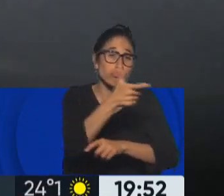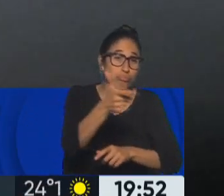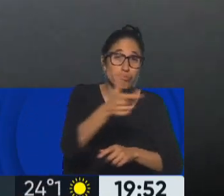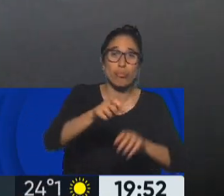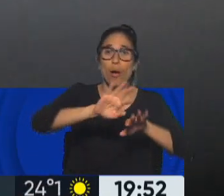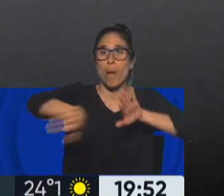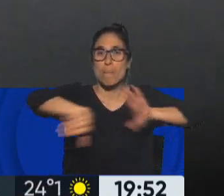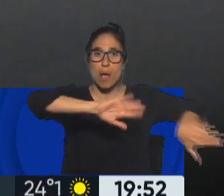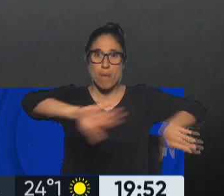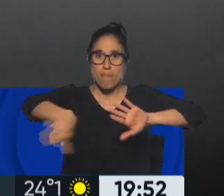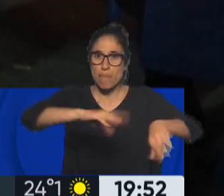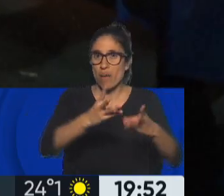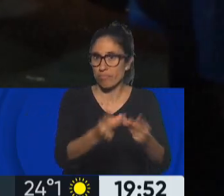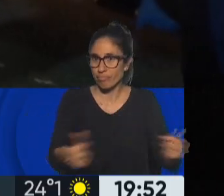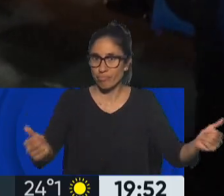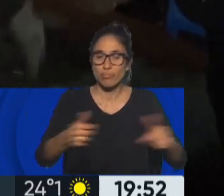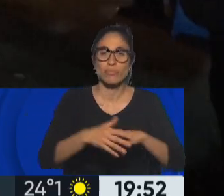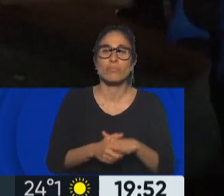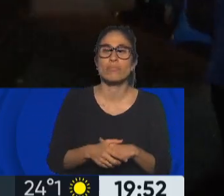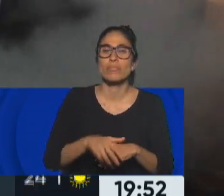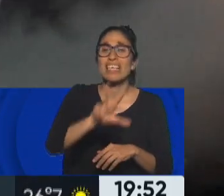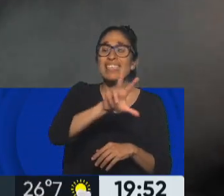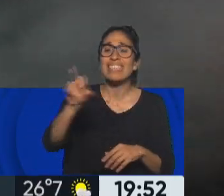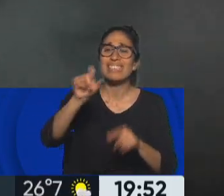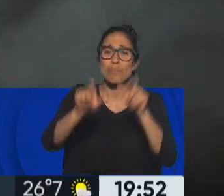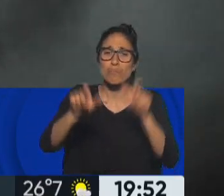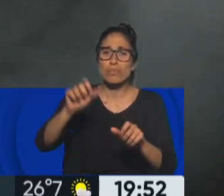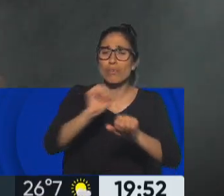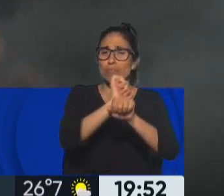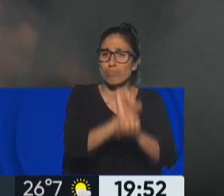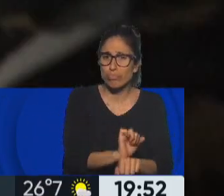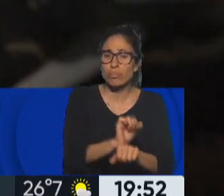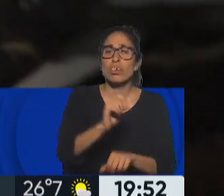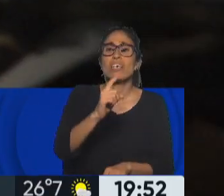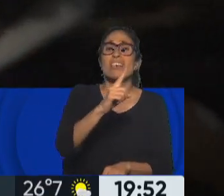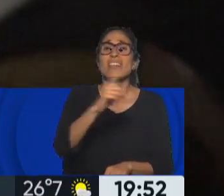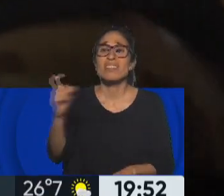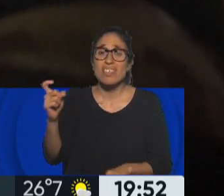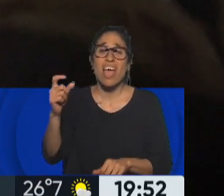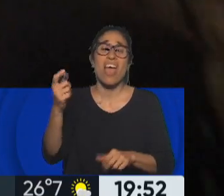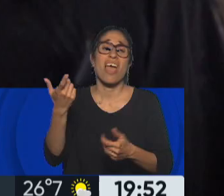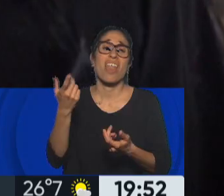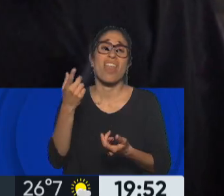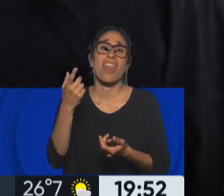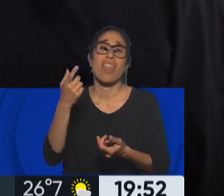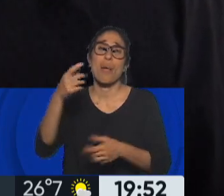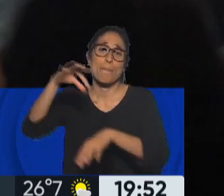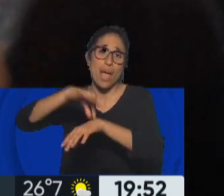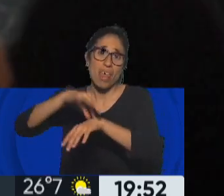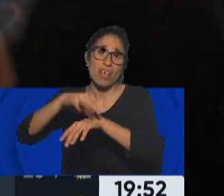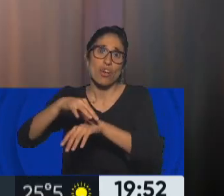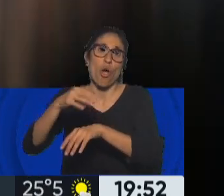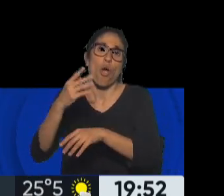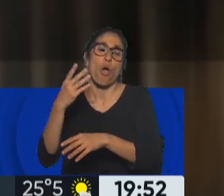Hasta el momento, más de 300 personas han sido detenidas y otras 100 recibieron atención médica por heridas sufridas durante los